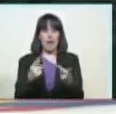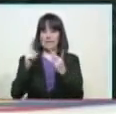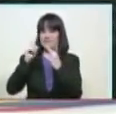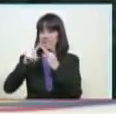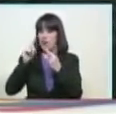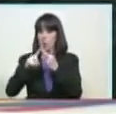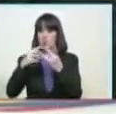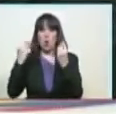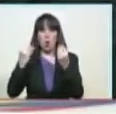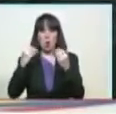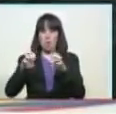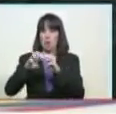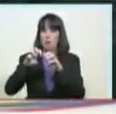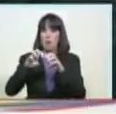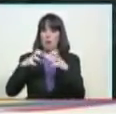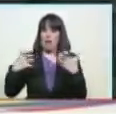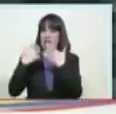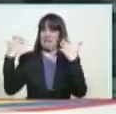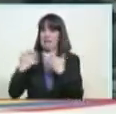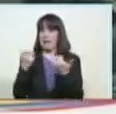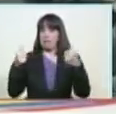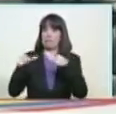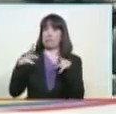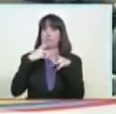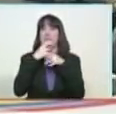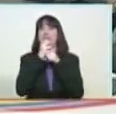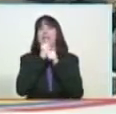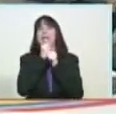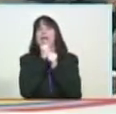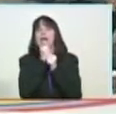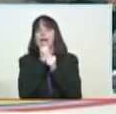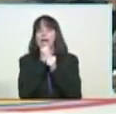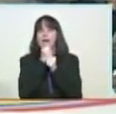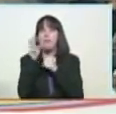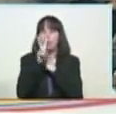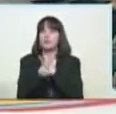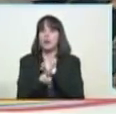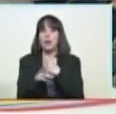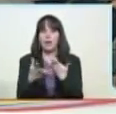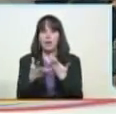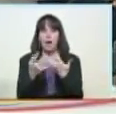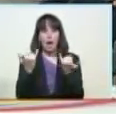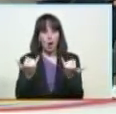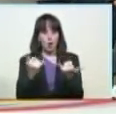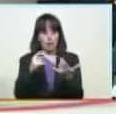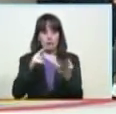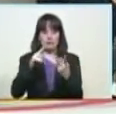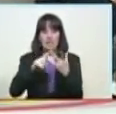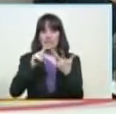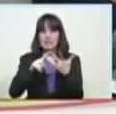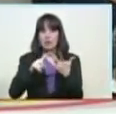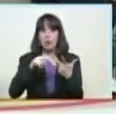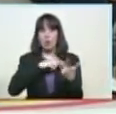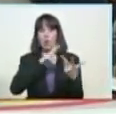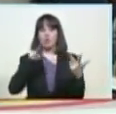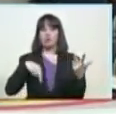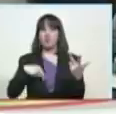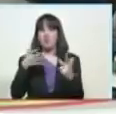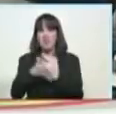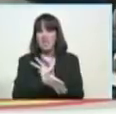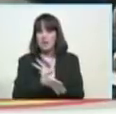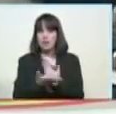modelo de guerra para rendir a un país para asfixiar a un país un tercer elemento tiene que ver con nosotros